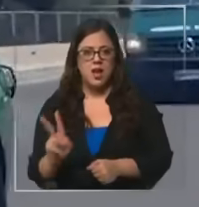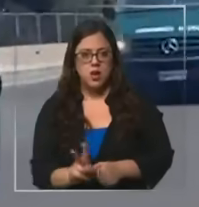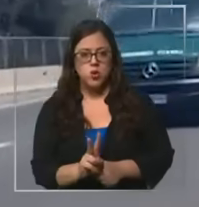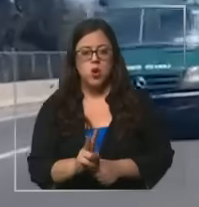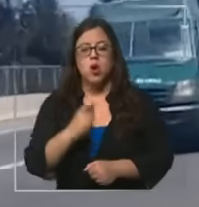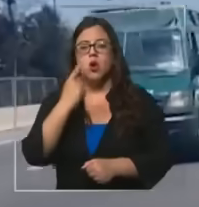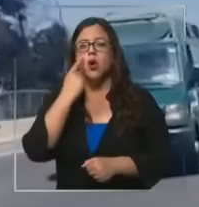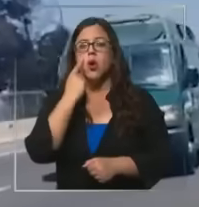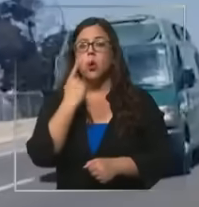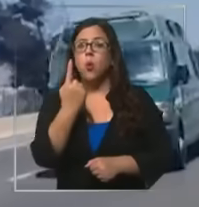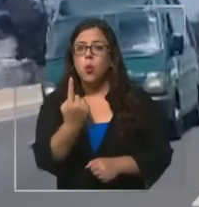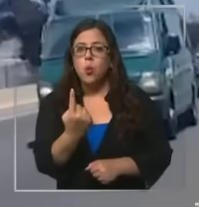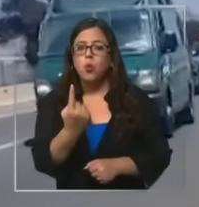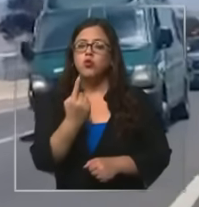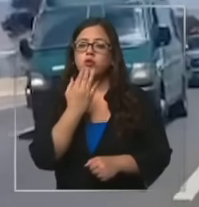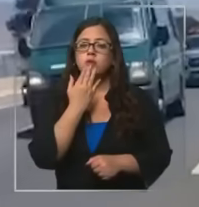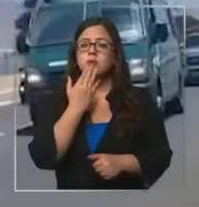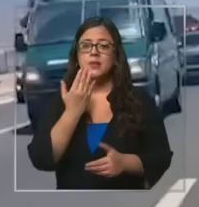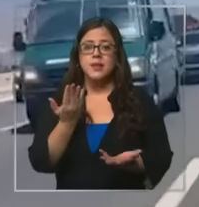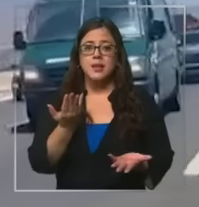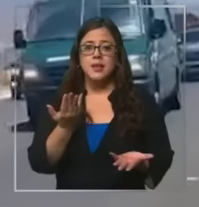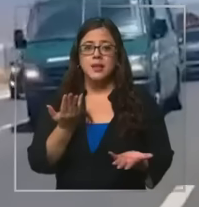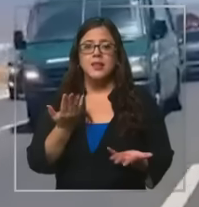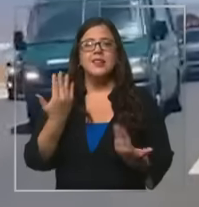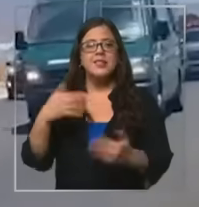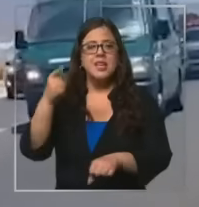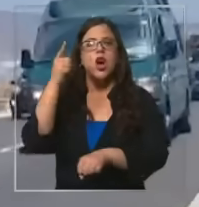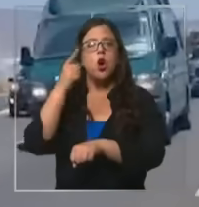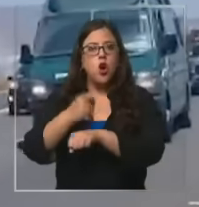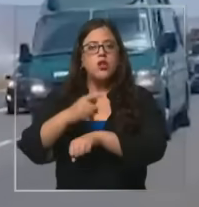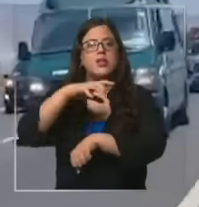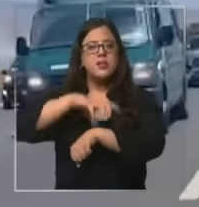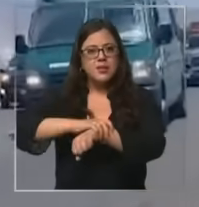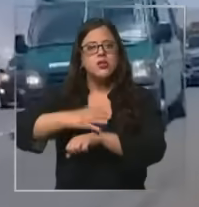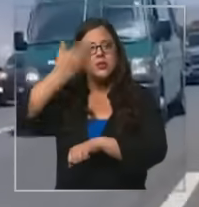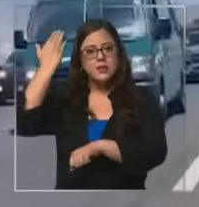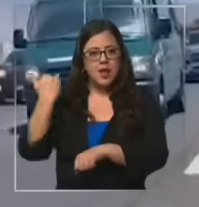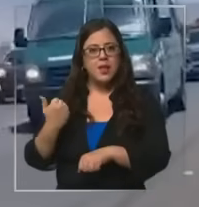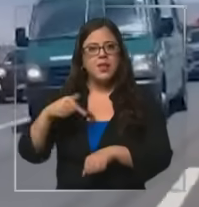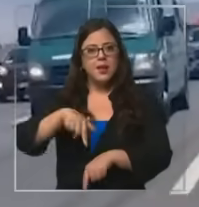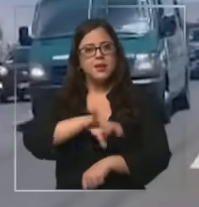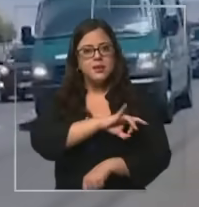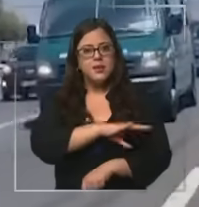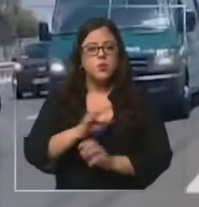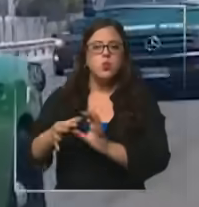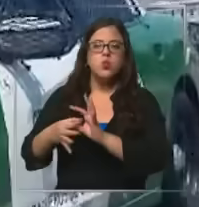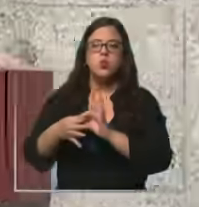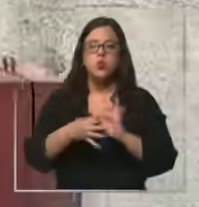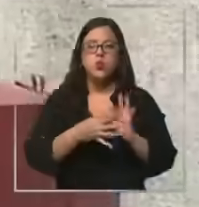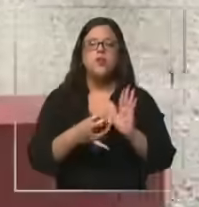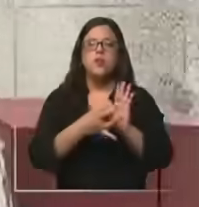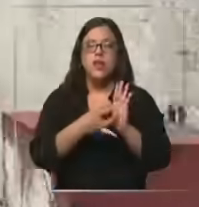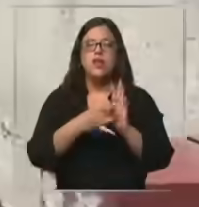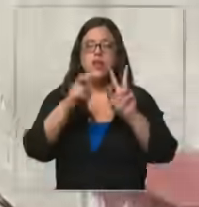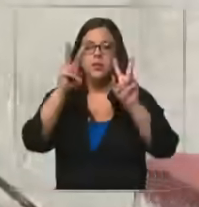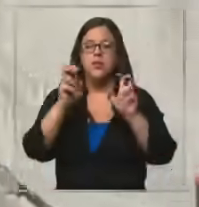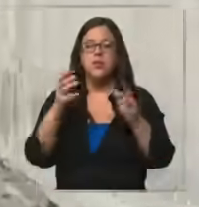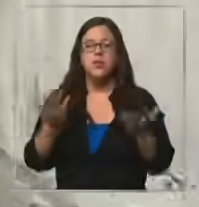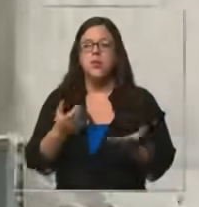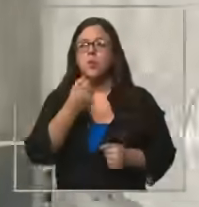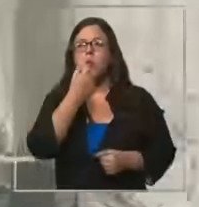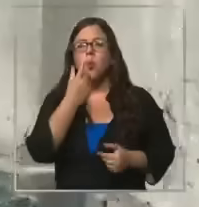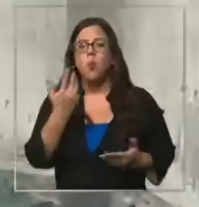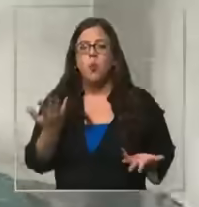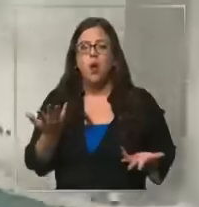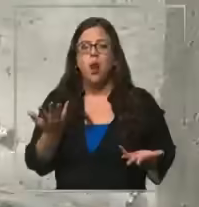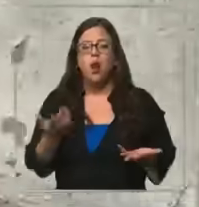Macarena, que uno de ellos además tenía ya una orden de detención pendiente en nuestro país por un delito asociado básicamente